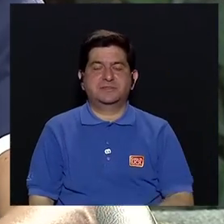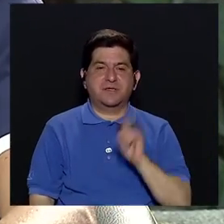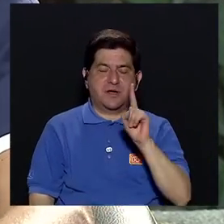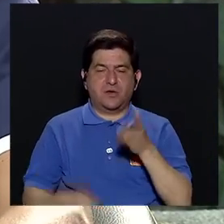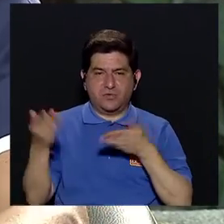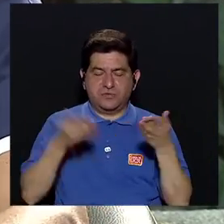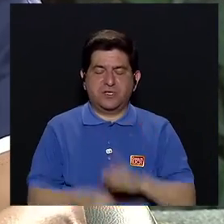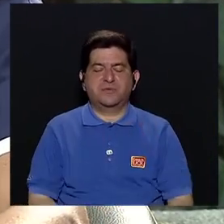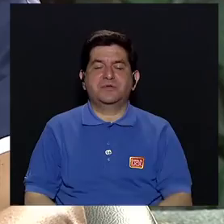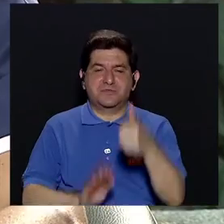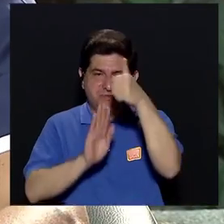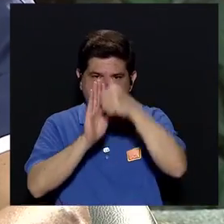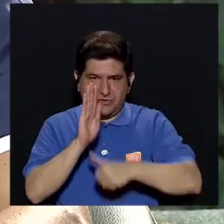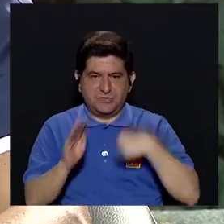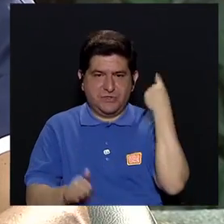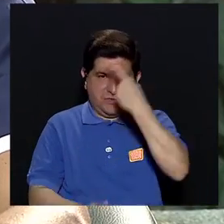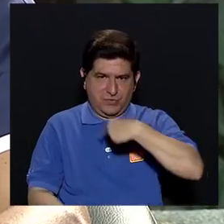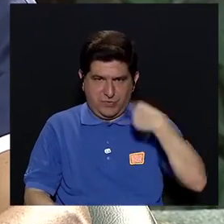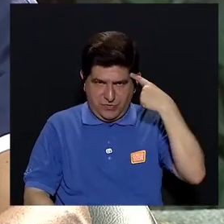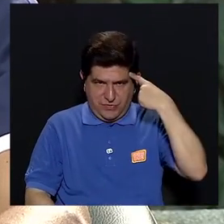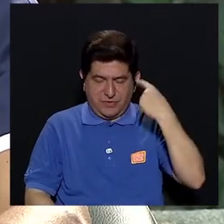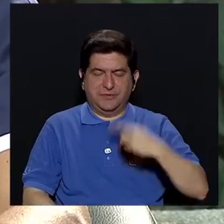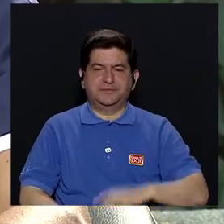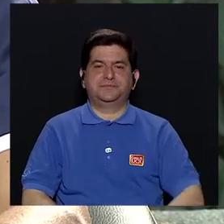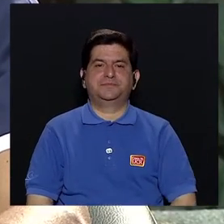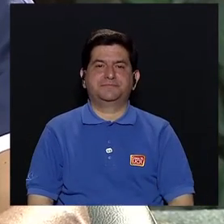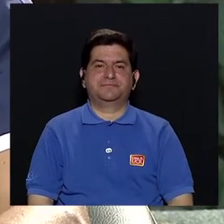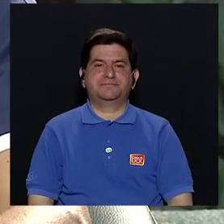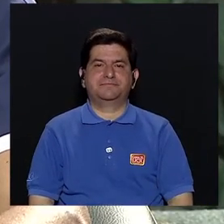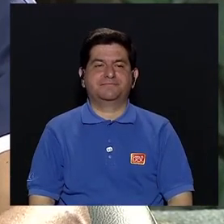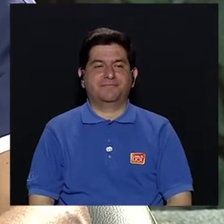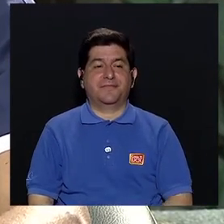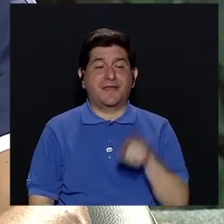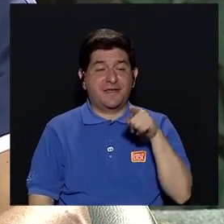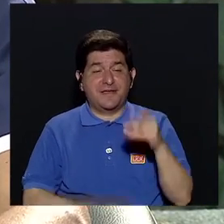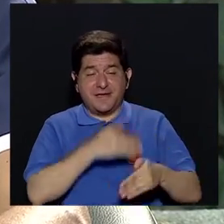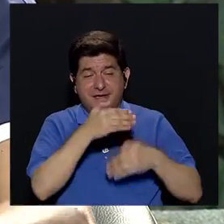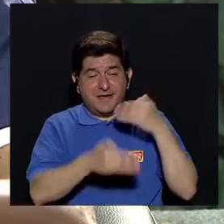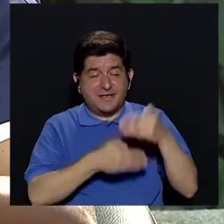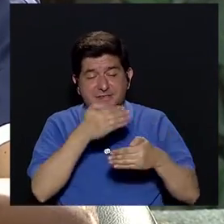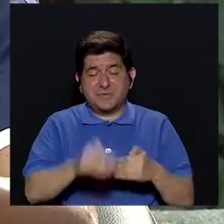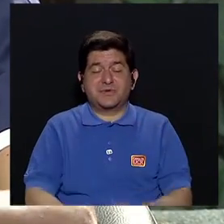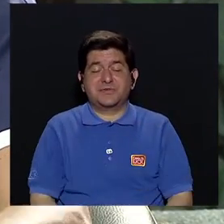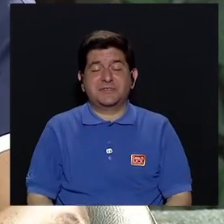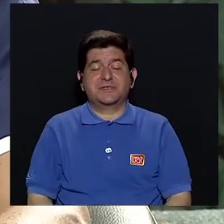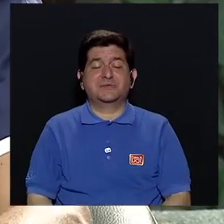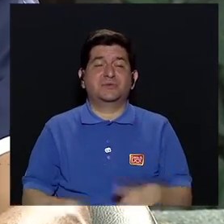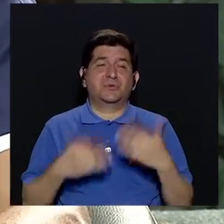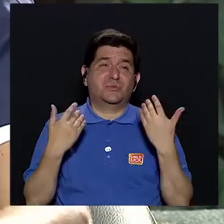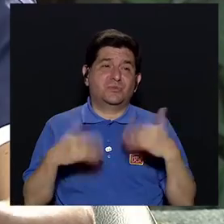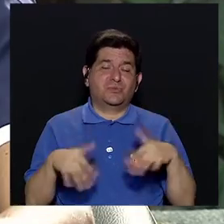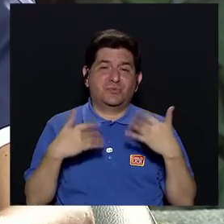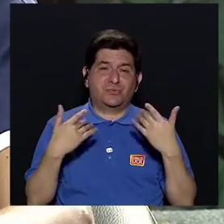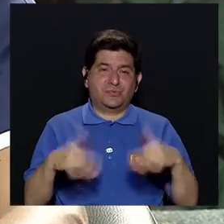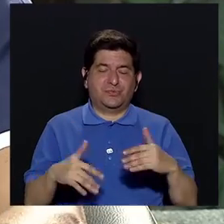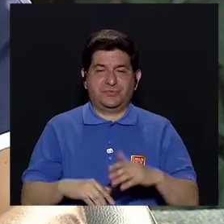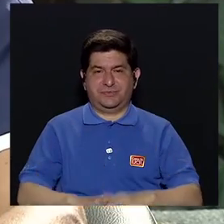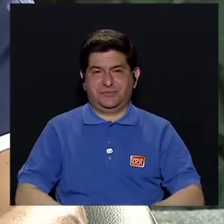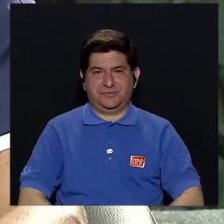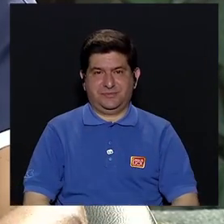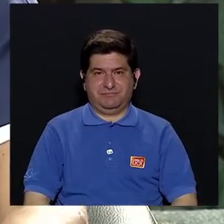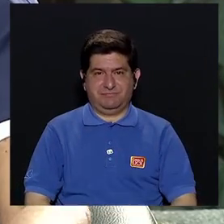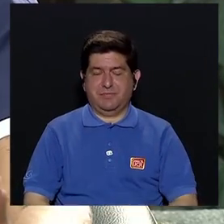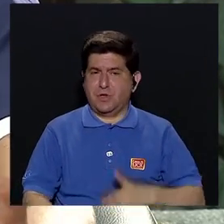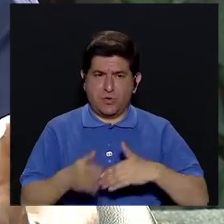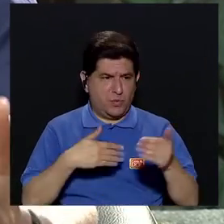un servicio de cirugía maxilofacial. Y ahí hay mucha tela que cortar, claro, ¿verdad? Hay mucha tela que cortar,